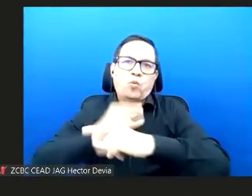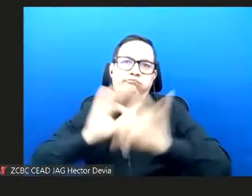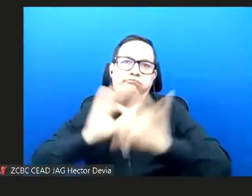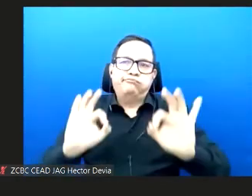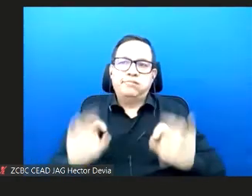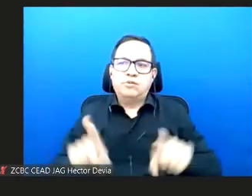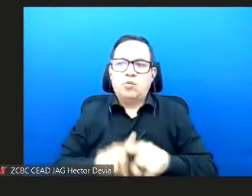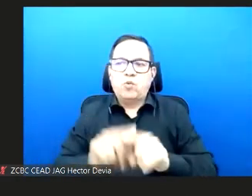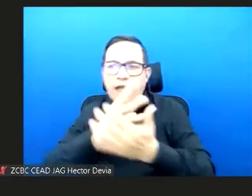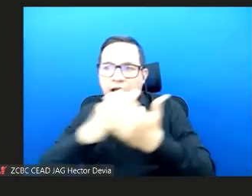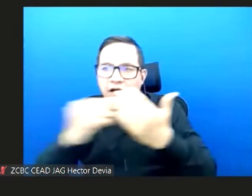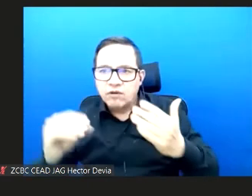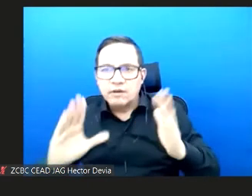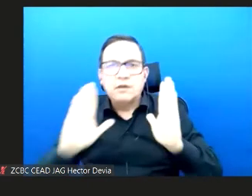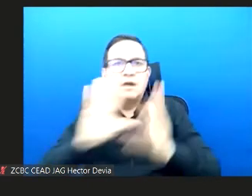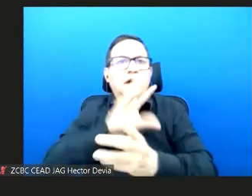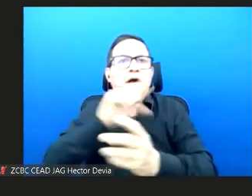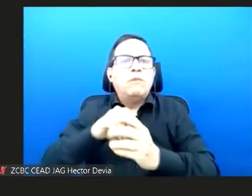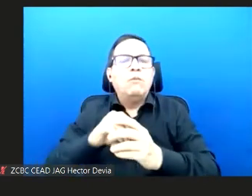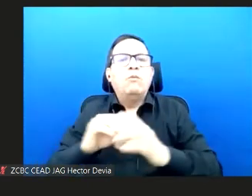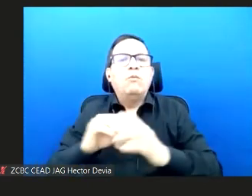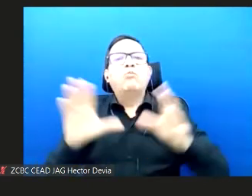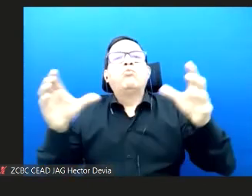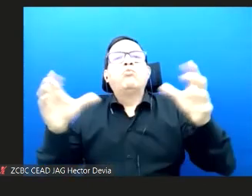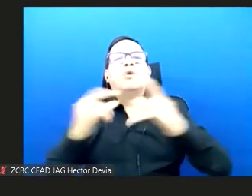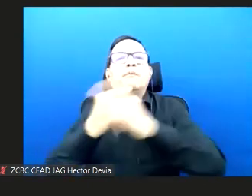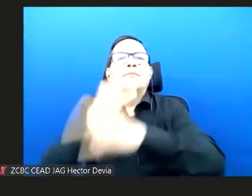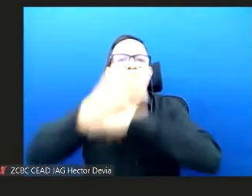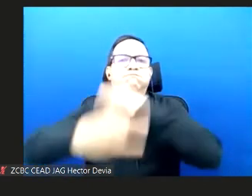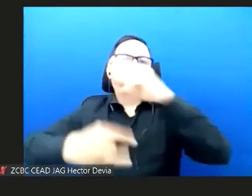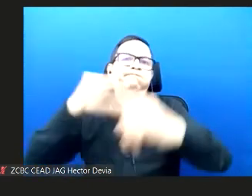afuera en el conjunto universal.